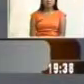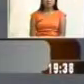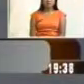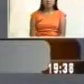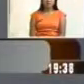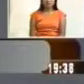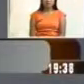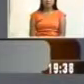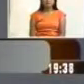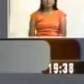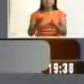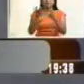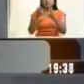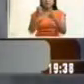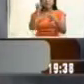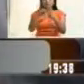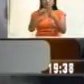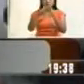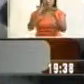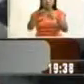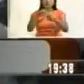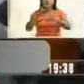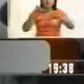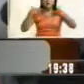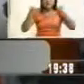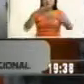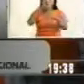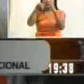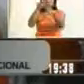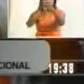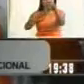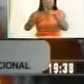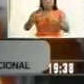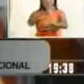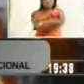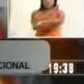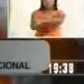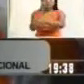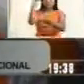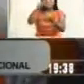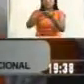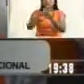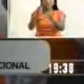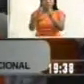Quiero felicitar y agradecer aquí a los miembros de las fuerzas de la Fuerza Aérea por hacerme volar en